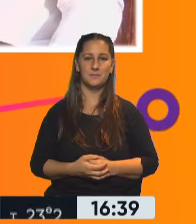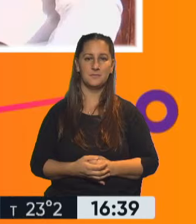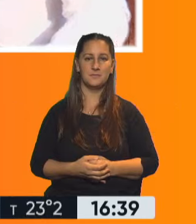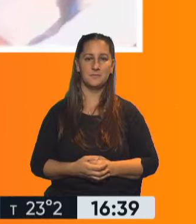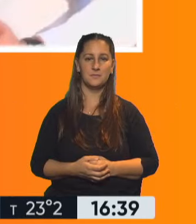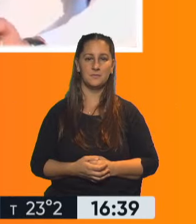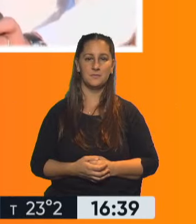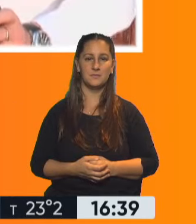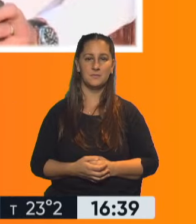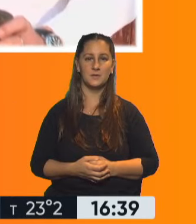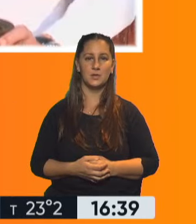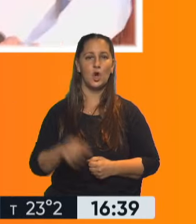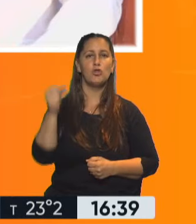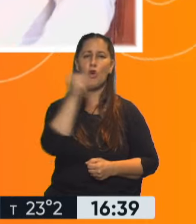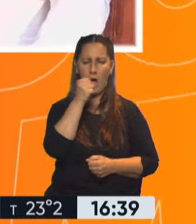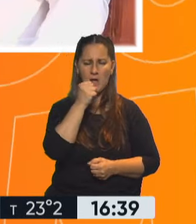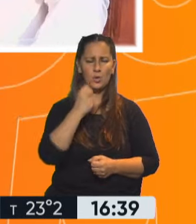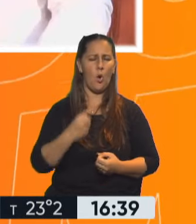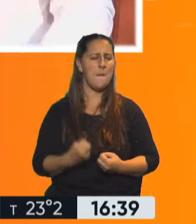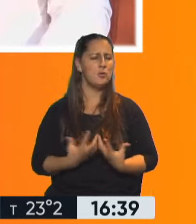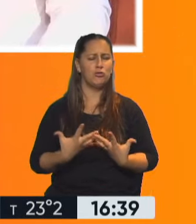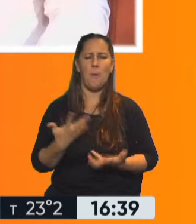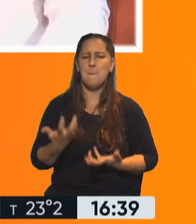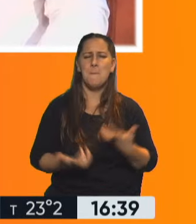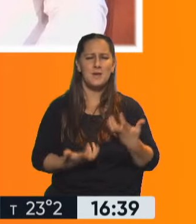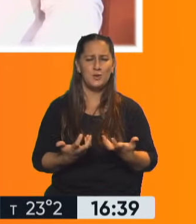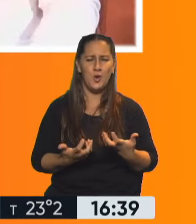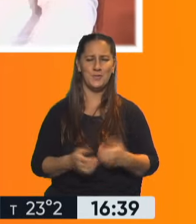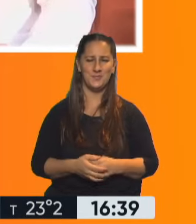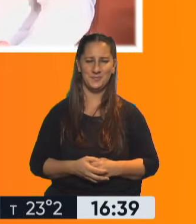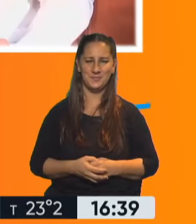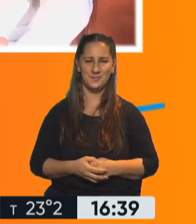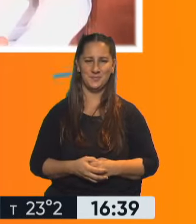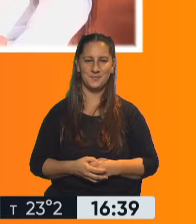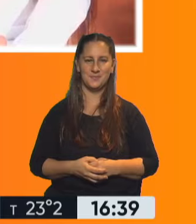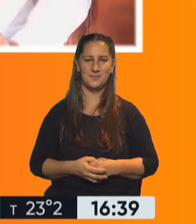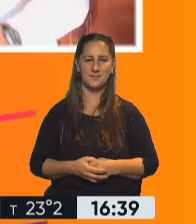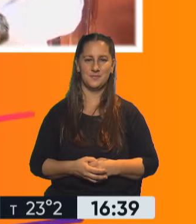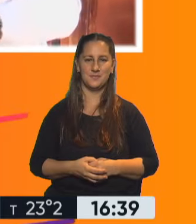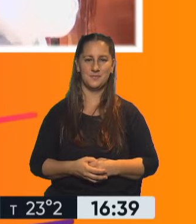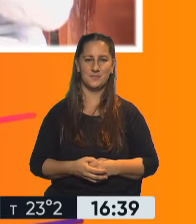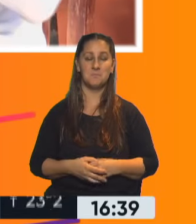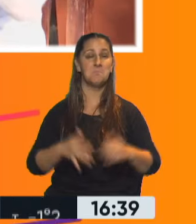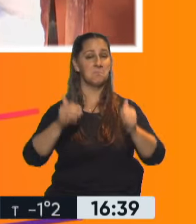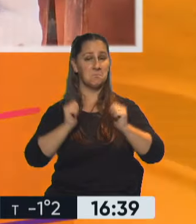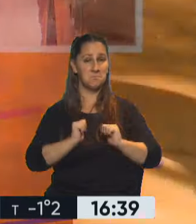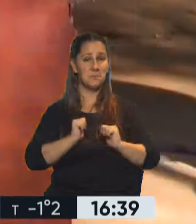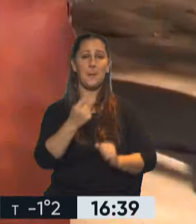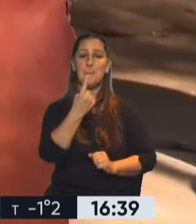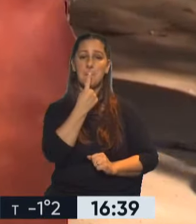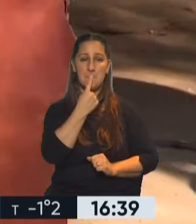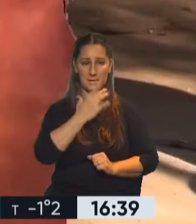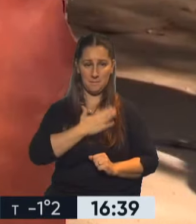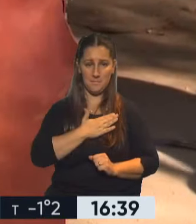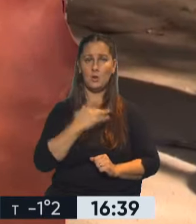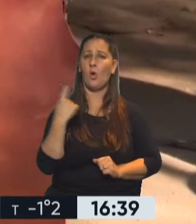Lo canto con mucha emoción y pasión, ¿no, querida? Pero nada más que eso. Me instalé acá, tengo mi mate propio, cada